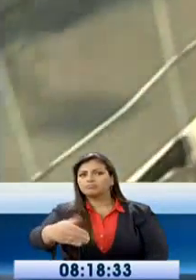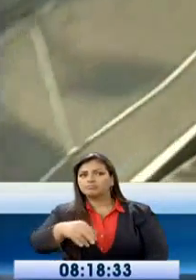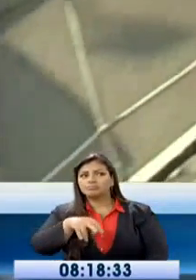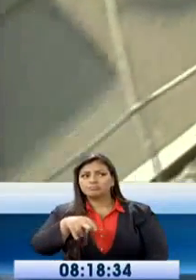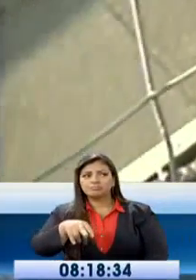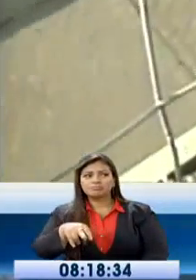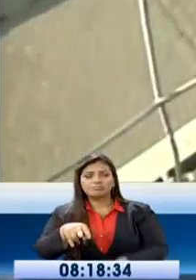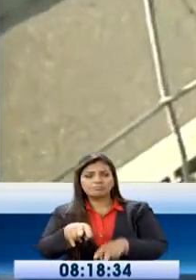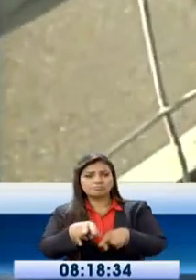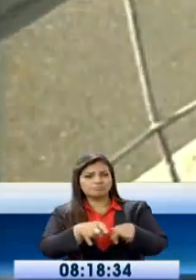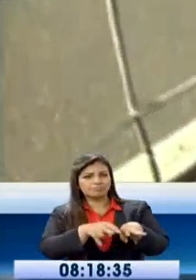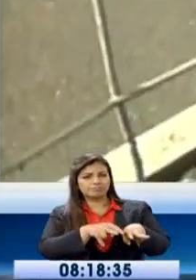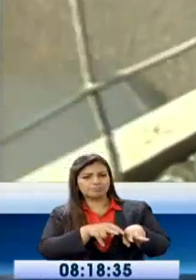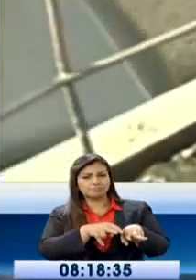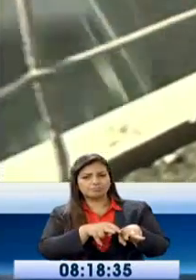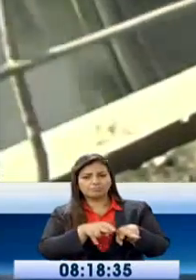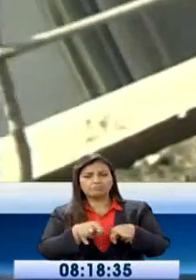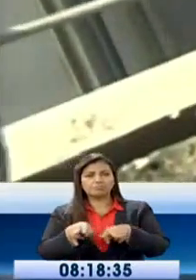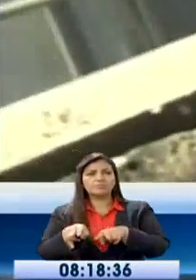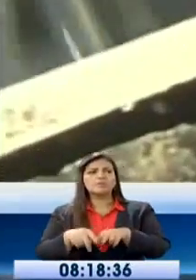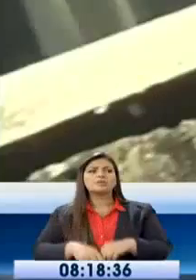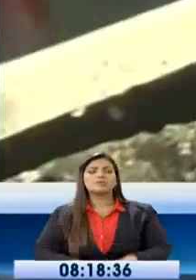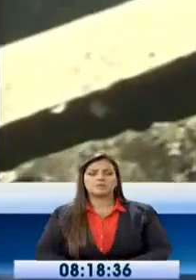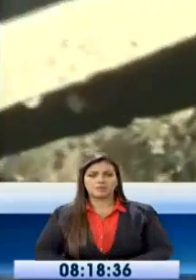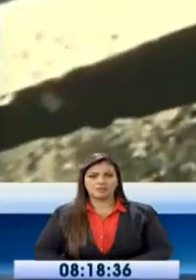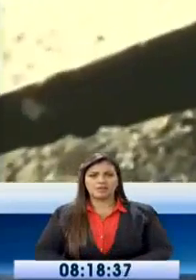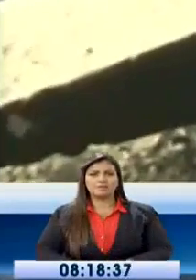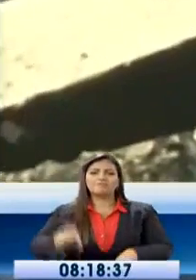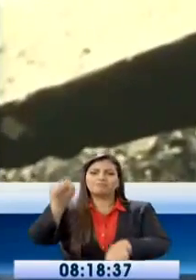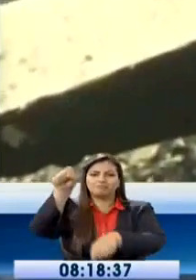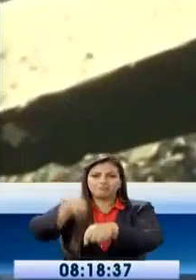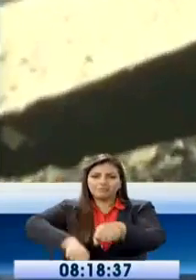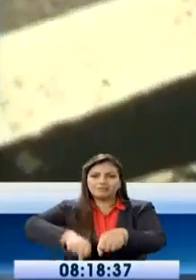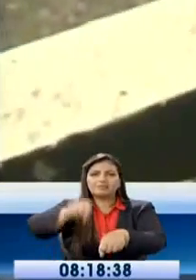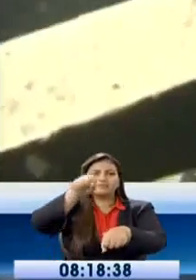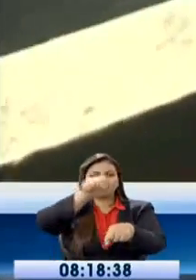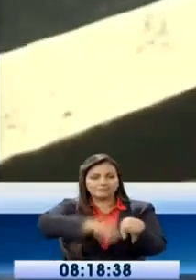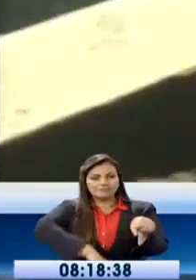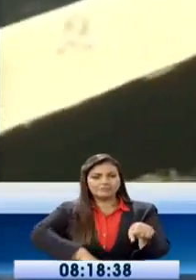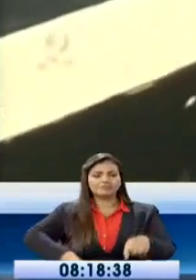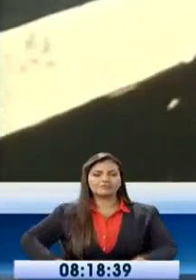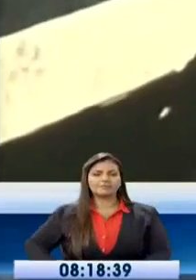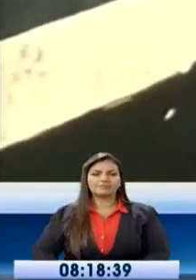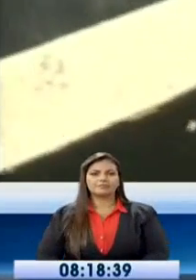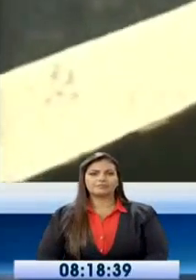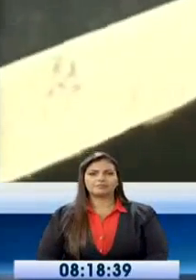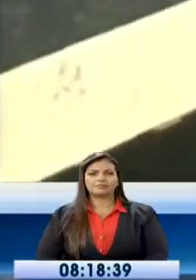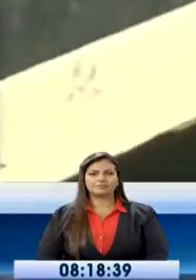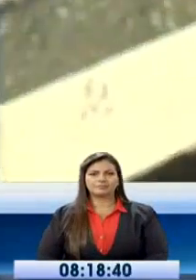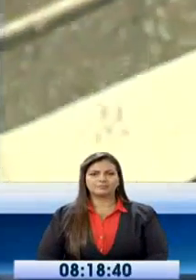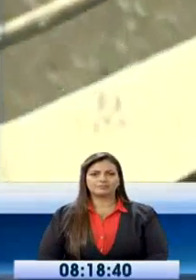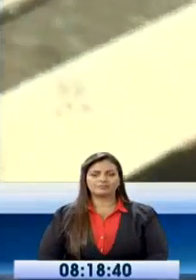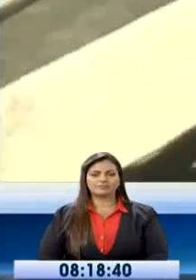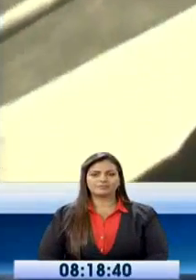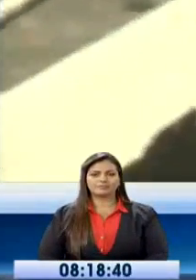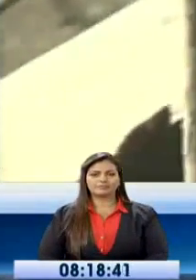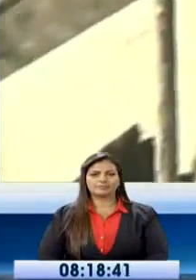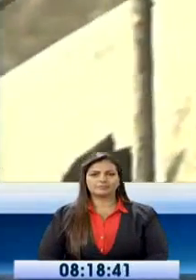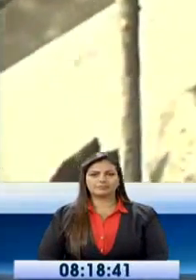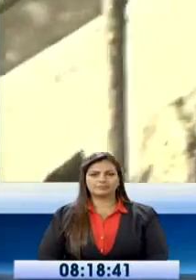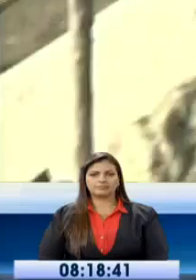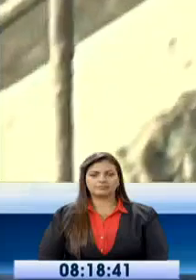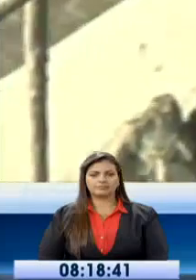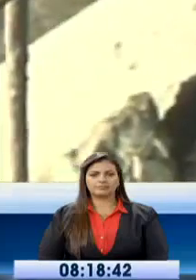derecho también vemos otra grieta más. También observamos que